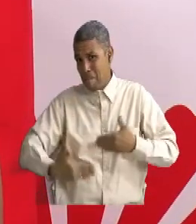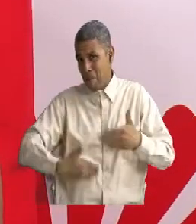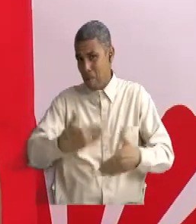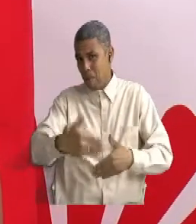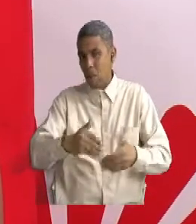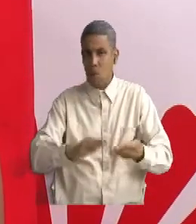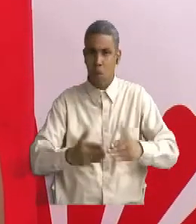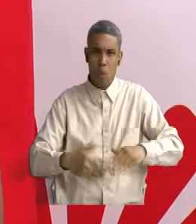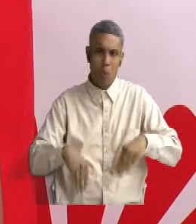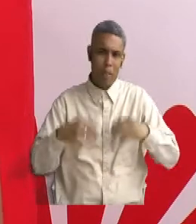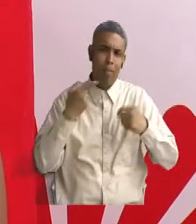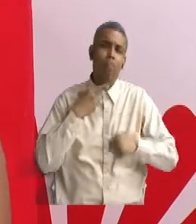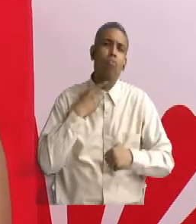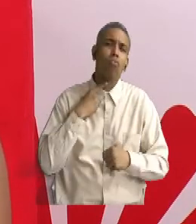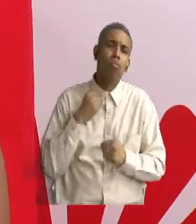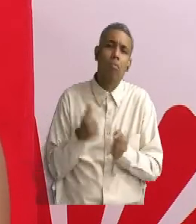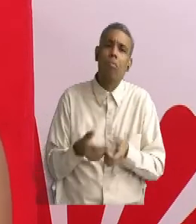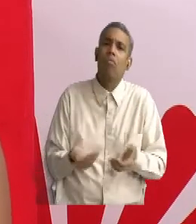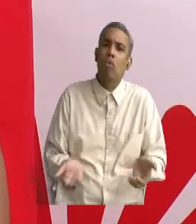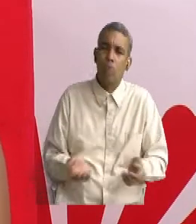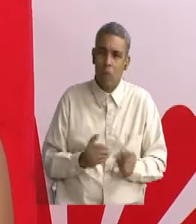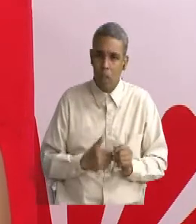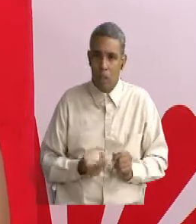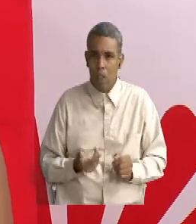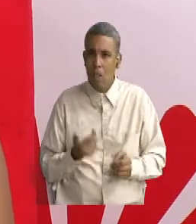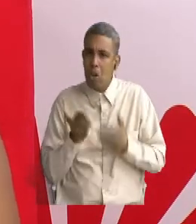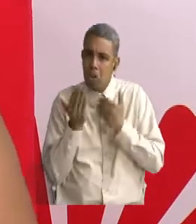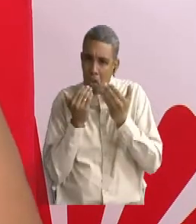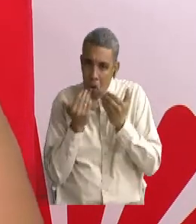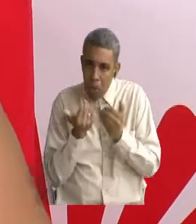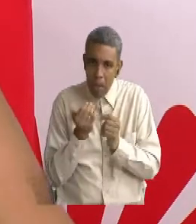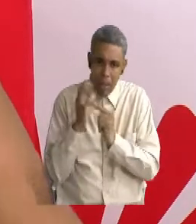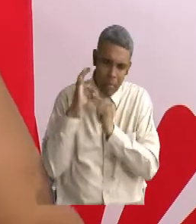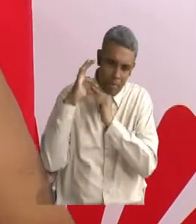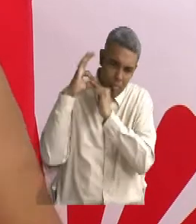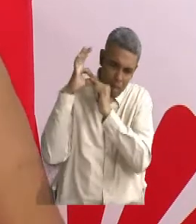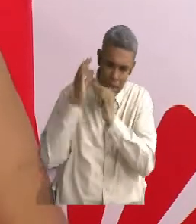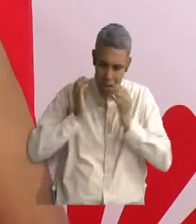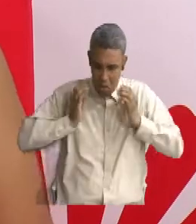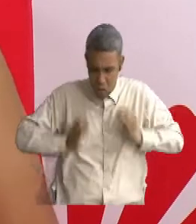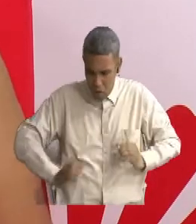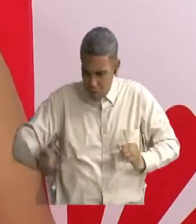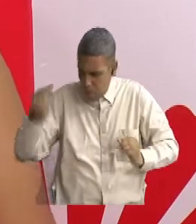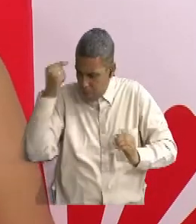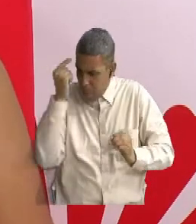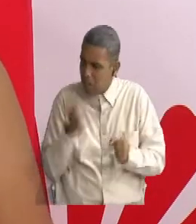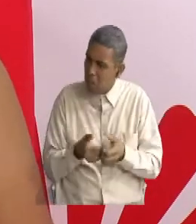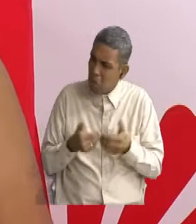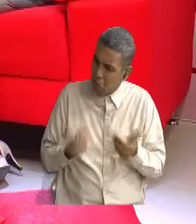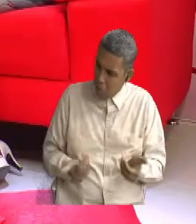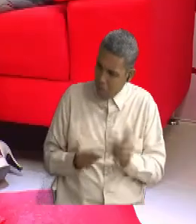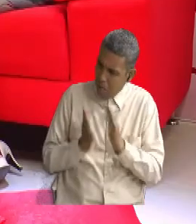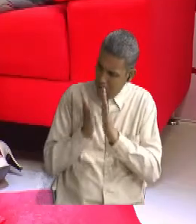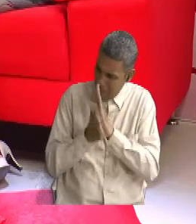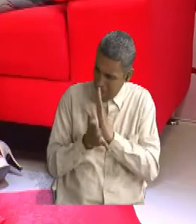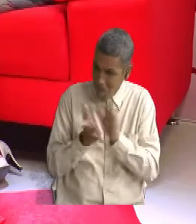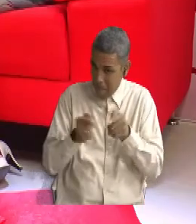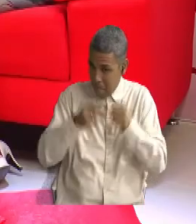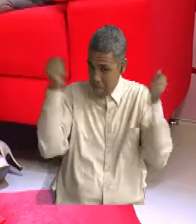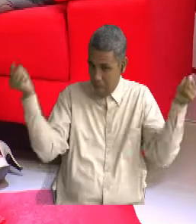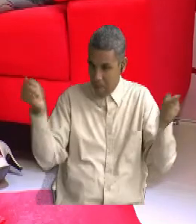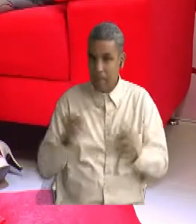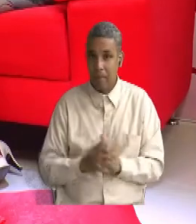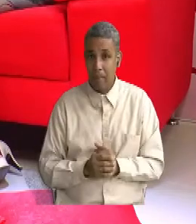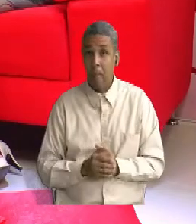se está aumentando esta cultura del cuidado de la comida saludable, cuerpo, mente. Cuéntanos un poco sobre esto. Bueno, la